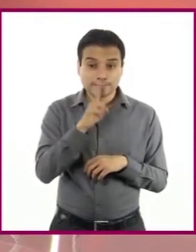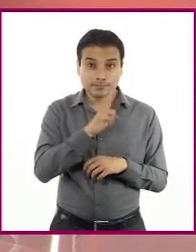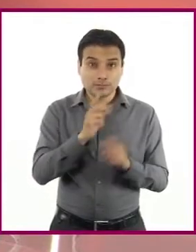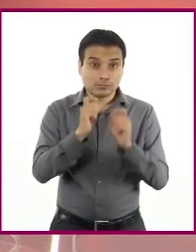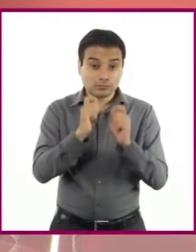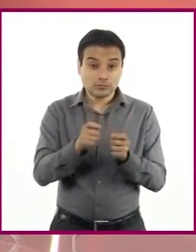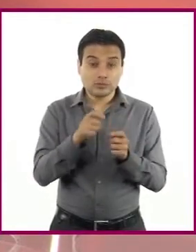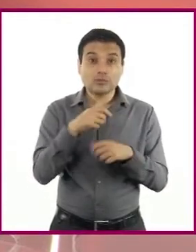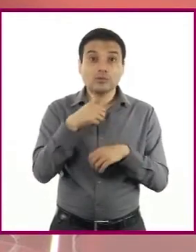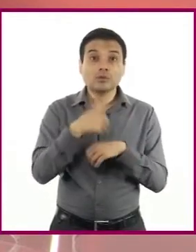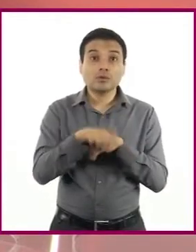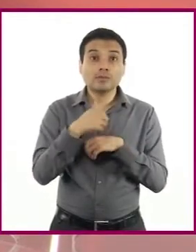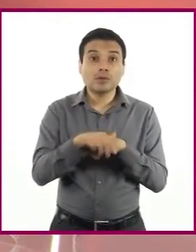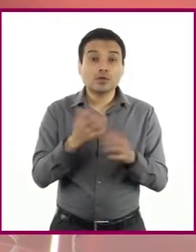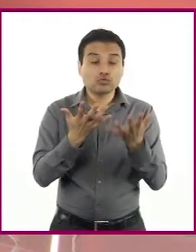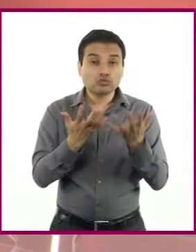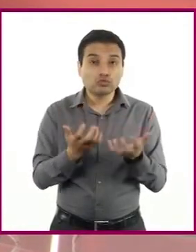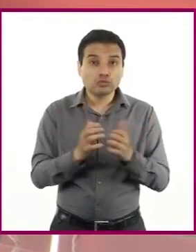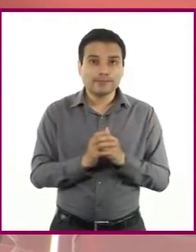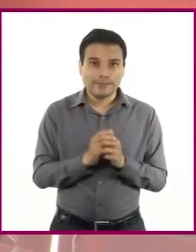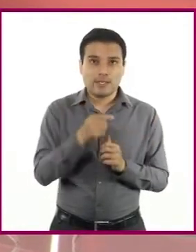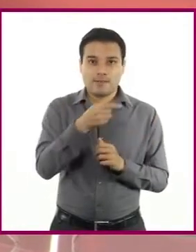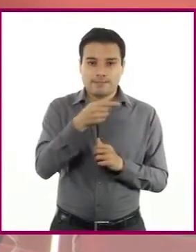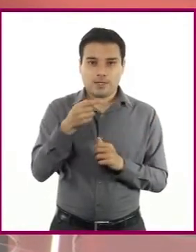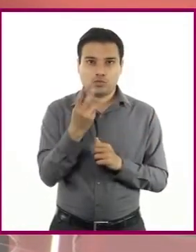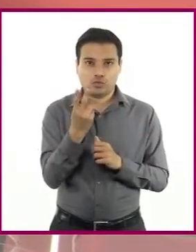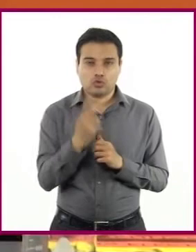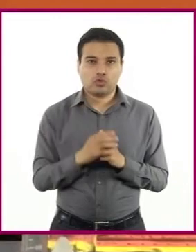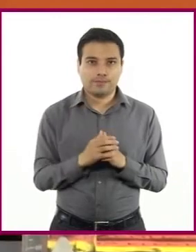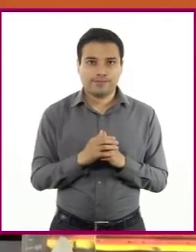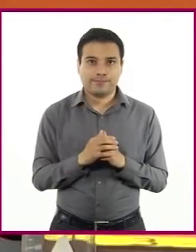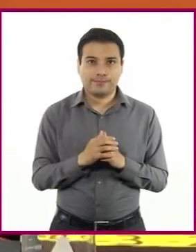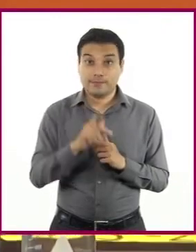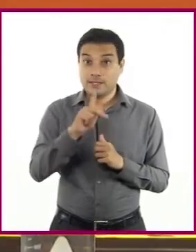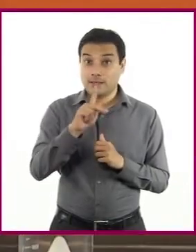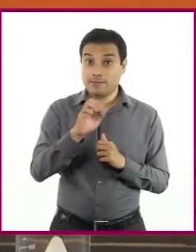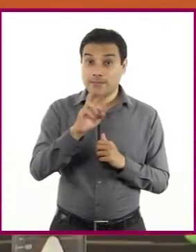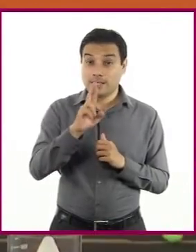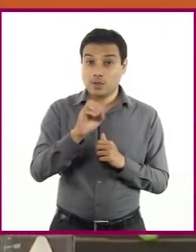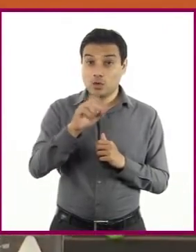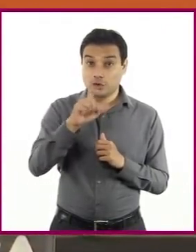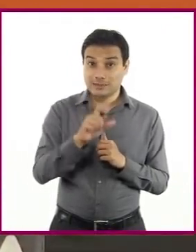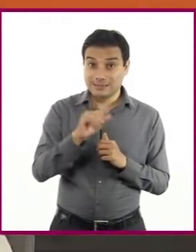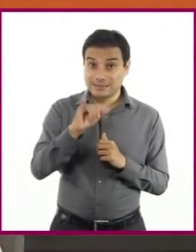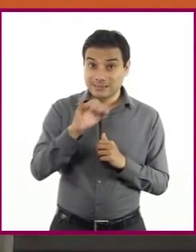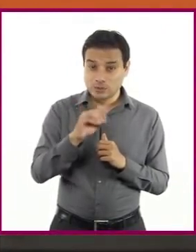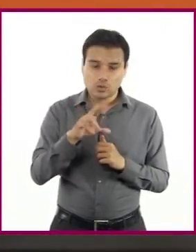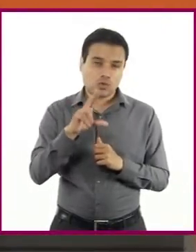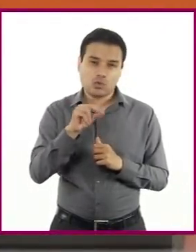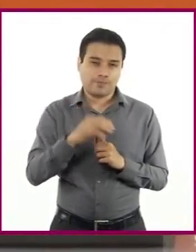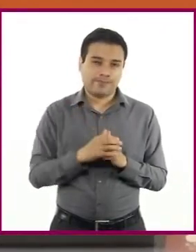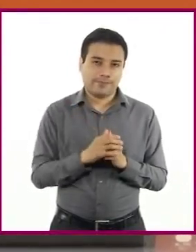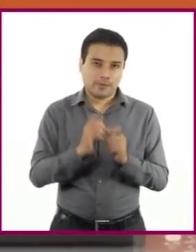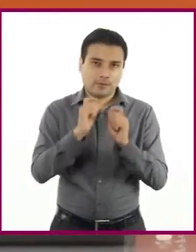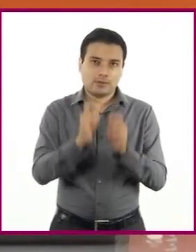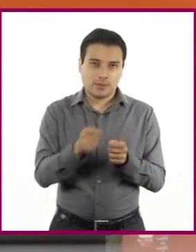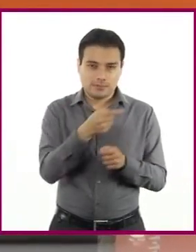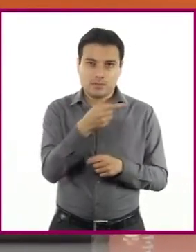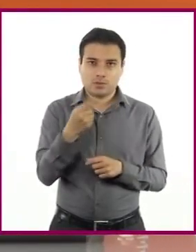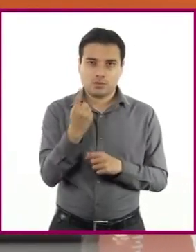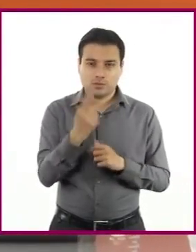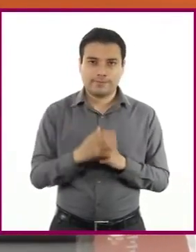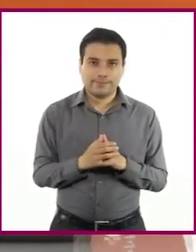le asigna un número de oxidación de menos 2, excepto en los peróxidos, en cuyo caso es menos 1.